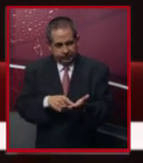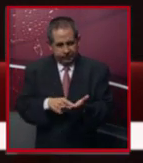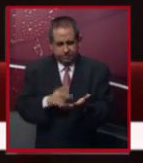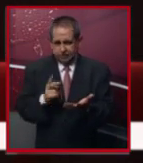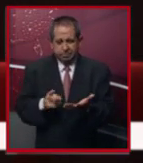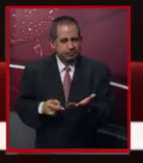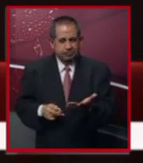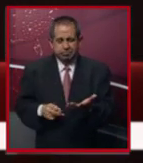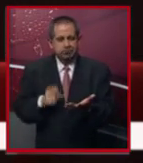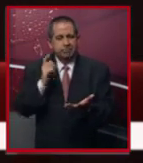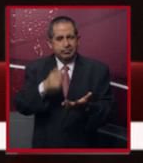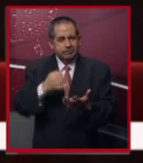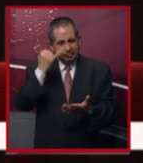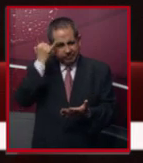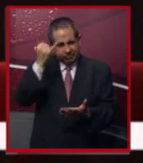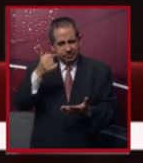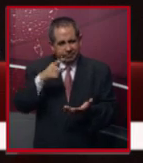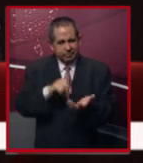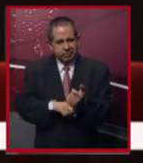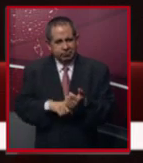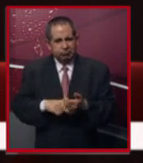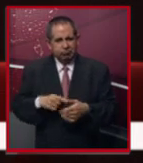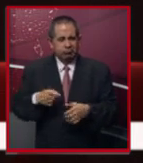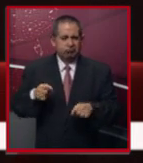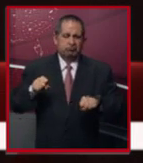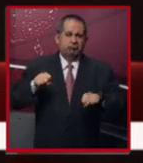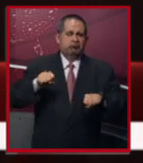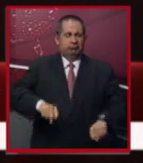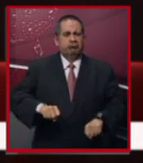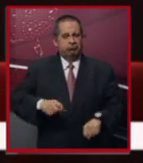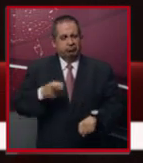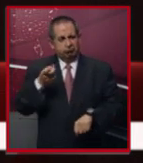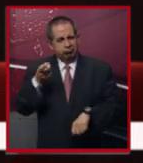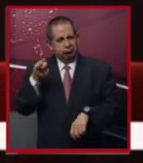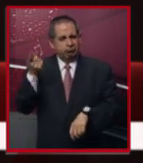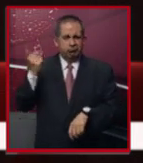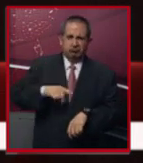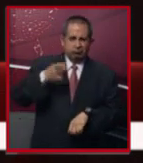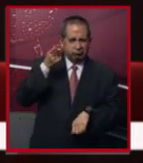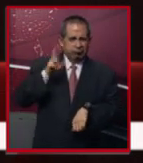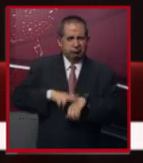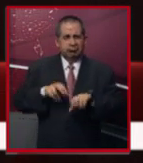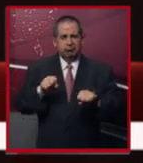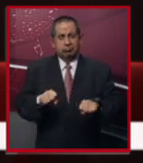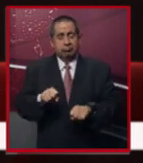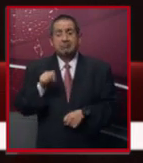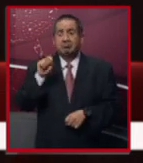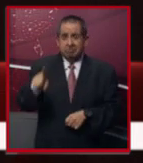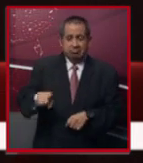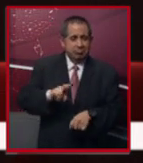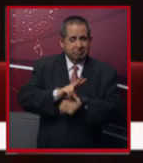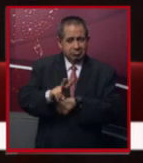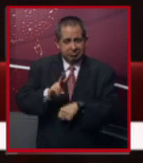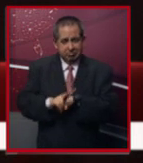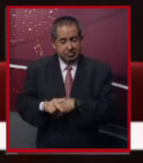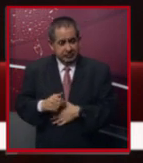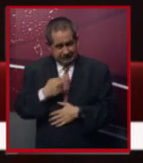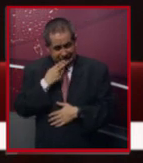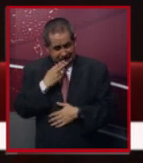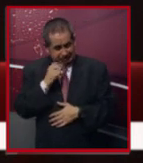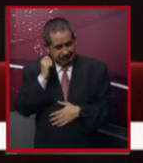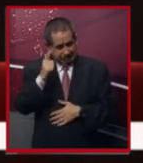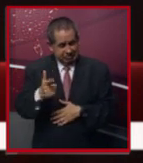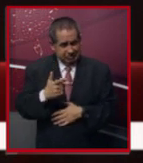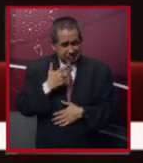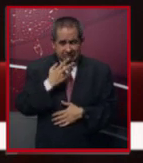la superada idea de la dictadura del proletariado. De ahí lo agarró Venezuela. ¿Le ha servido al